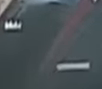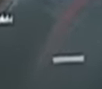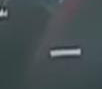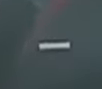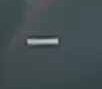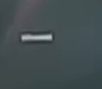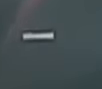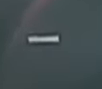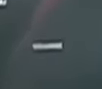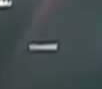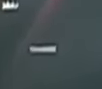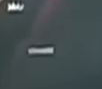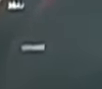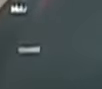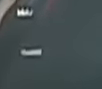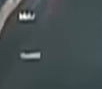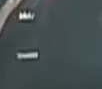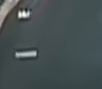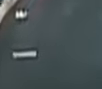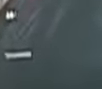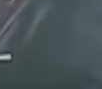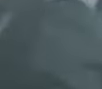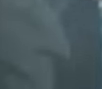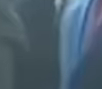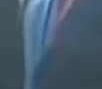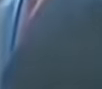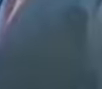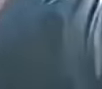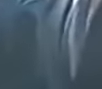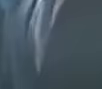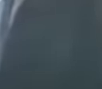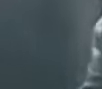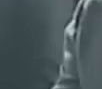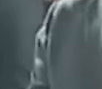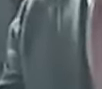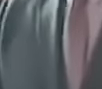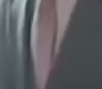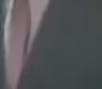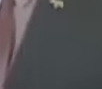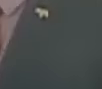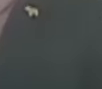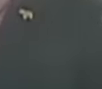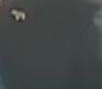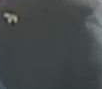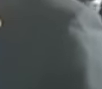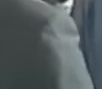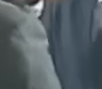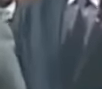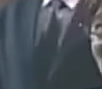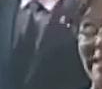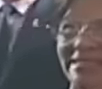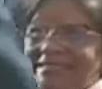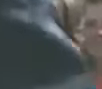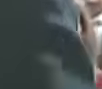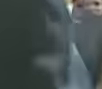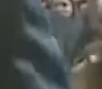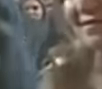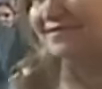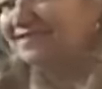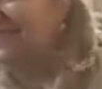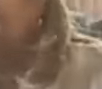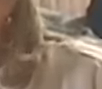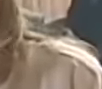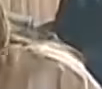El decreto mediante el cual se crea la nueva zona de defensa integral de la Guayana Esequiba con 3 áreas de defensa integral y